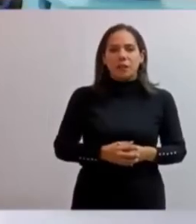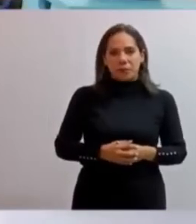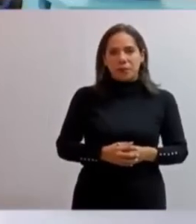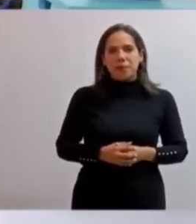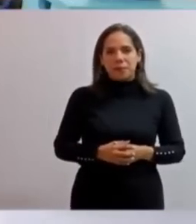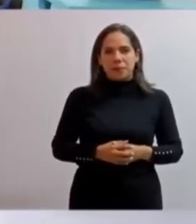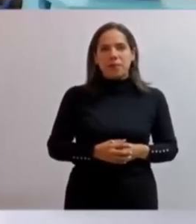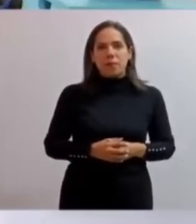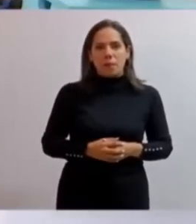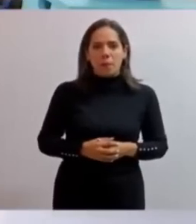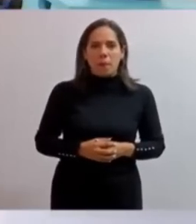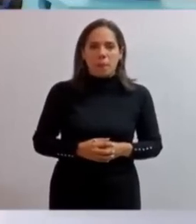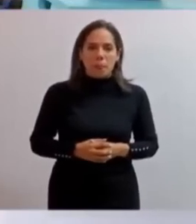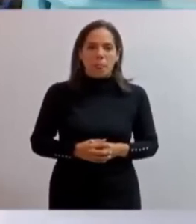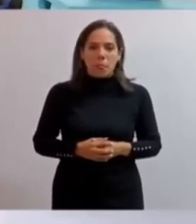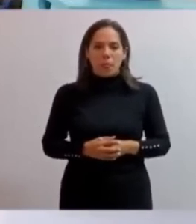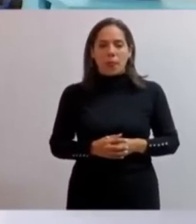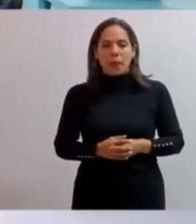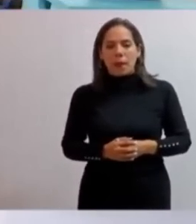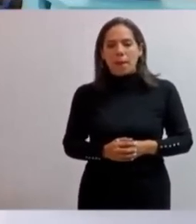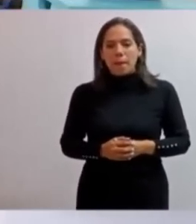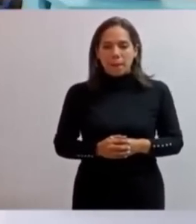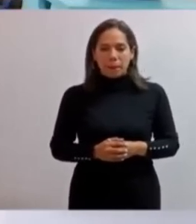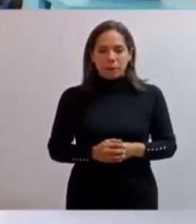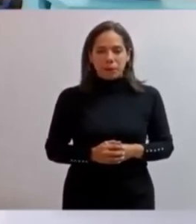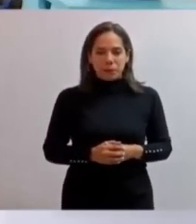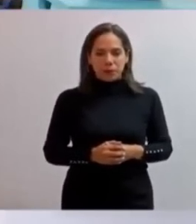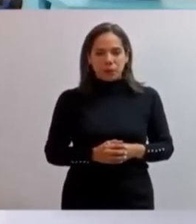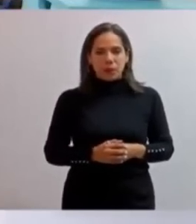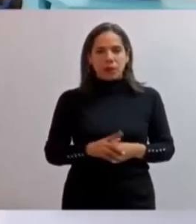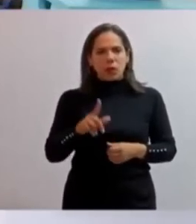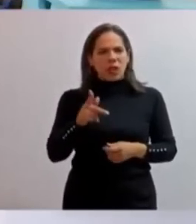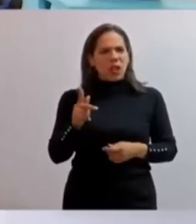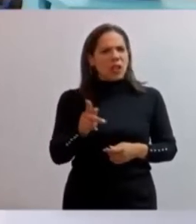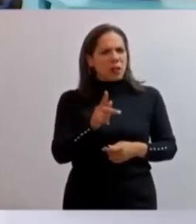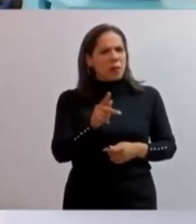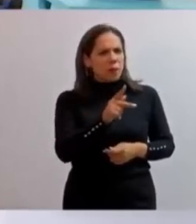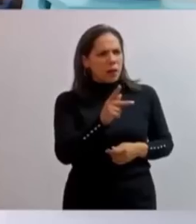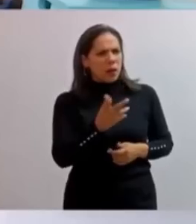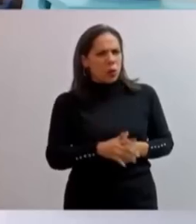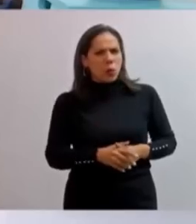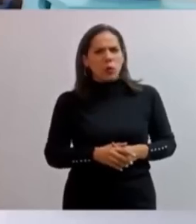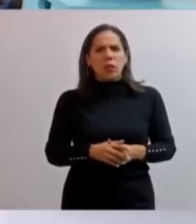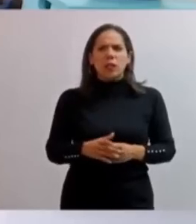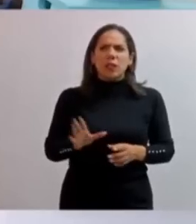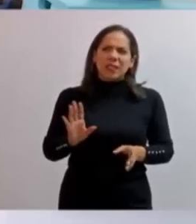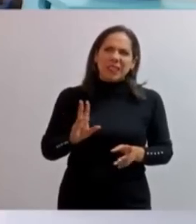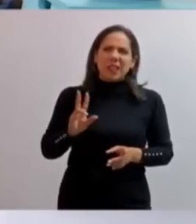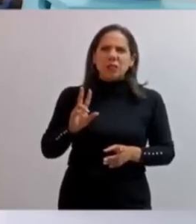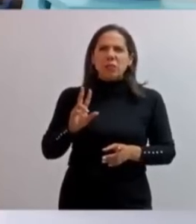Aquí otra pregunta. Las preguntas que tenemos no se refieren necesariamente al funcionamiento